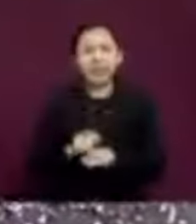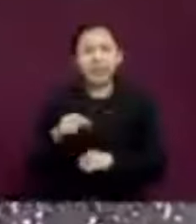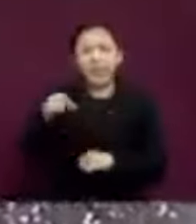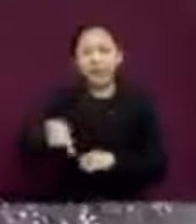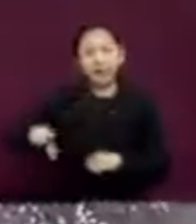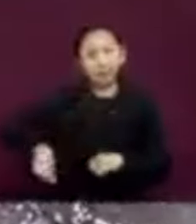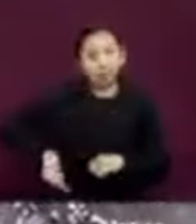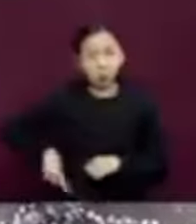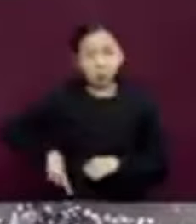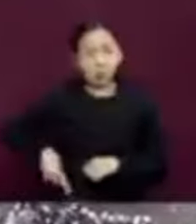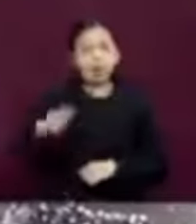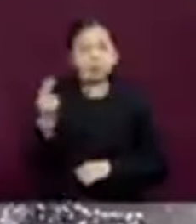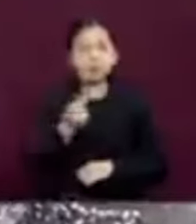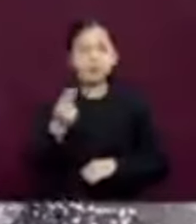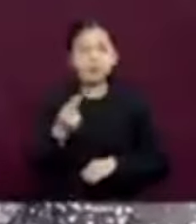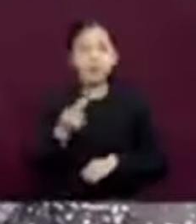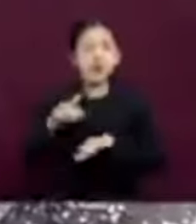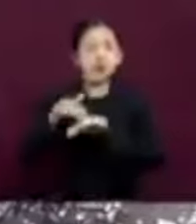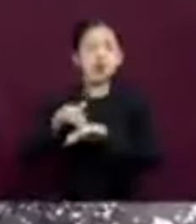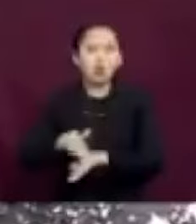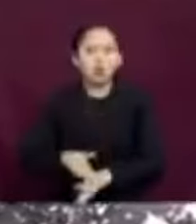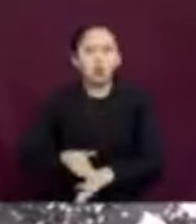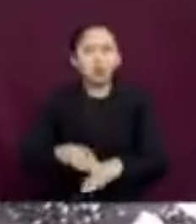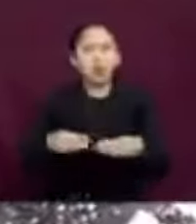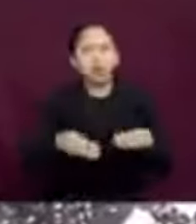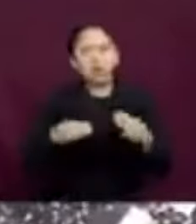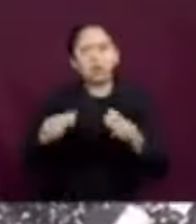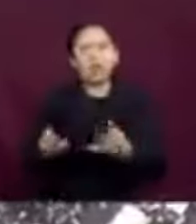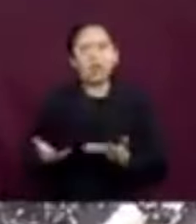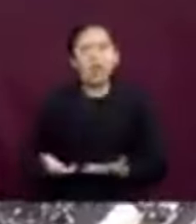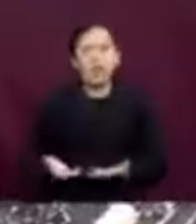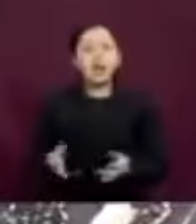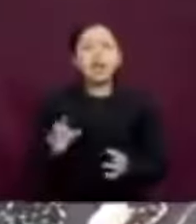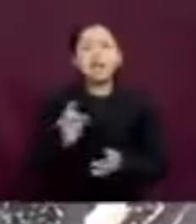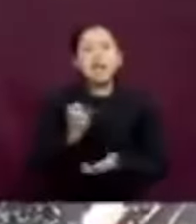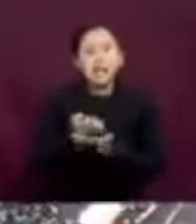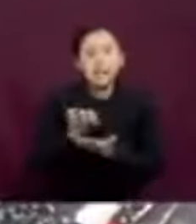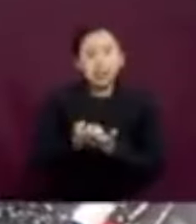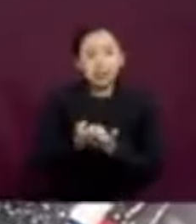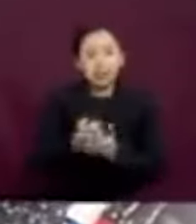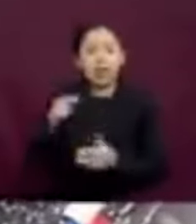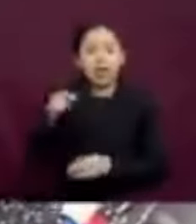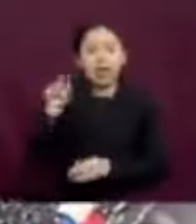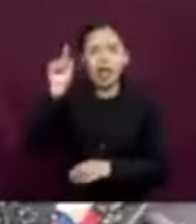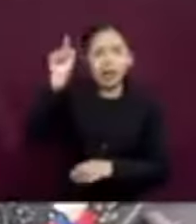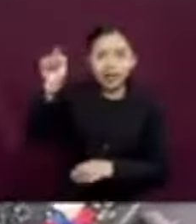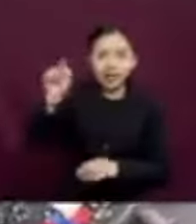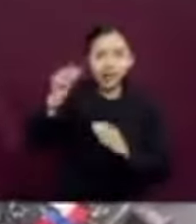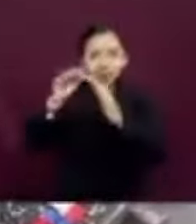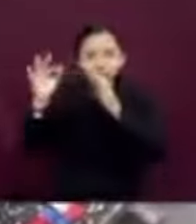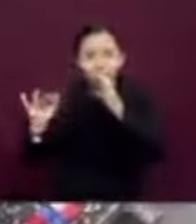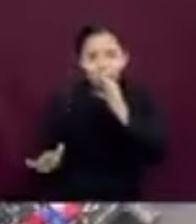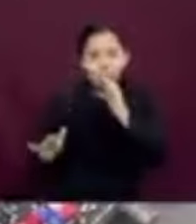mayores de 65 De igual forma enviará al congreso una reforma para garantizar la paridad en todo y programas especiales para atender